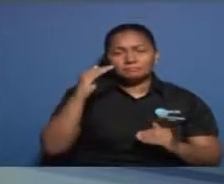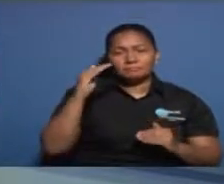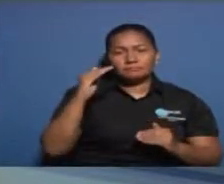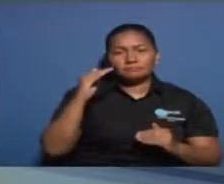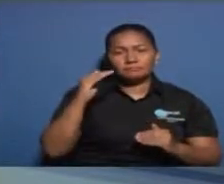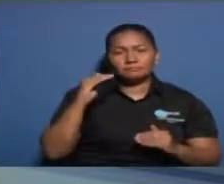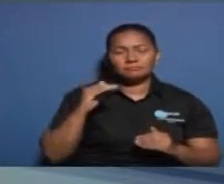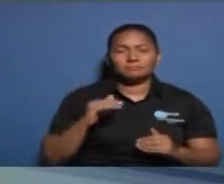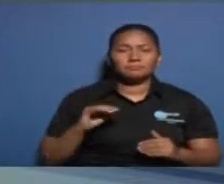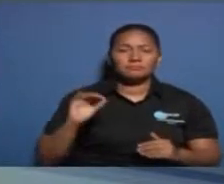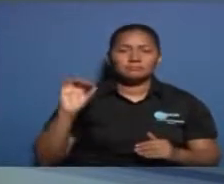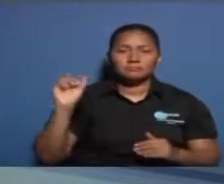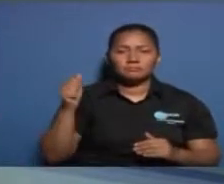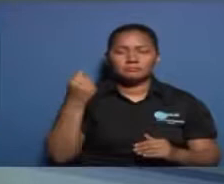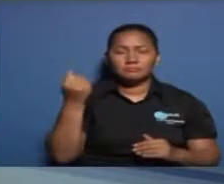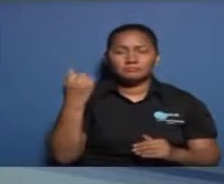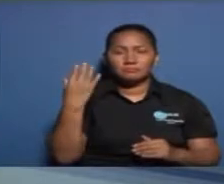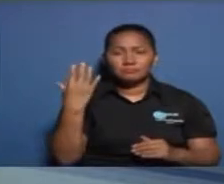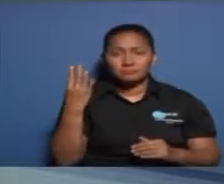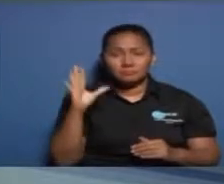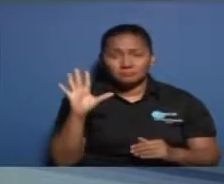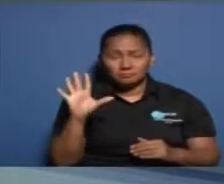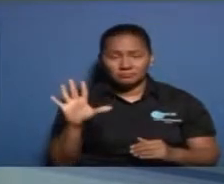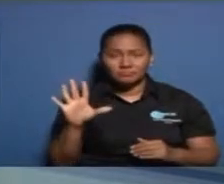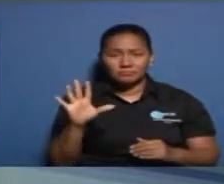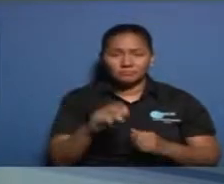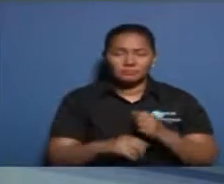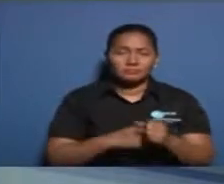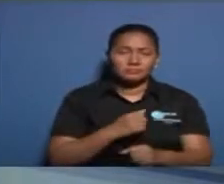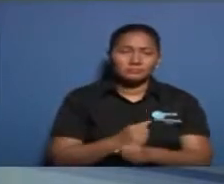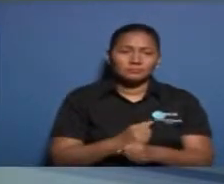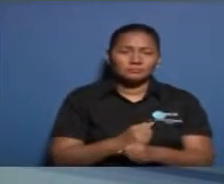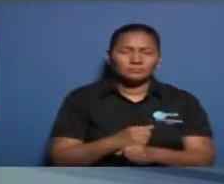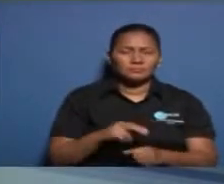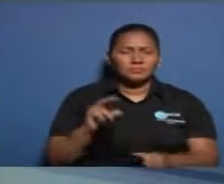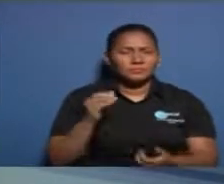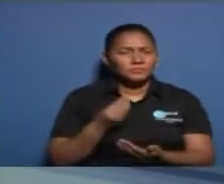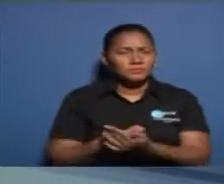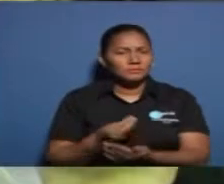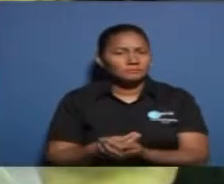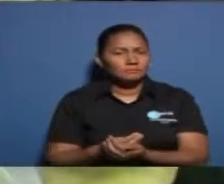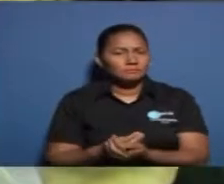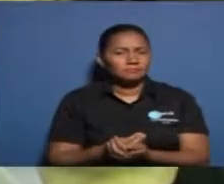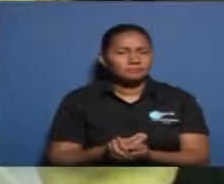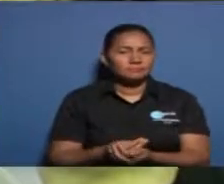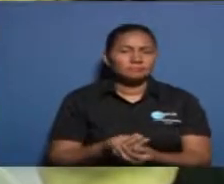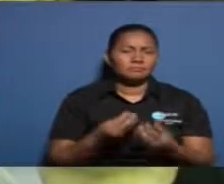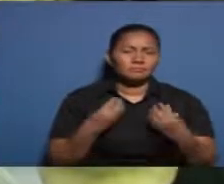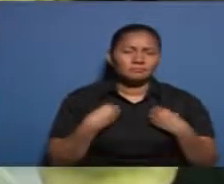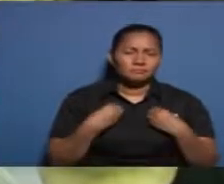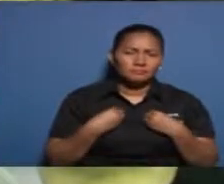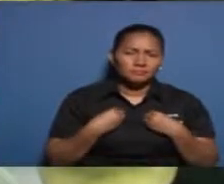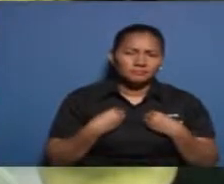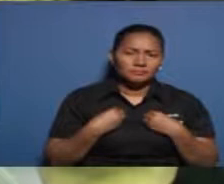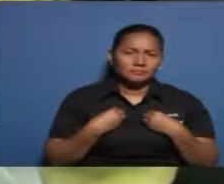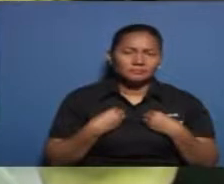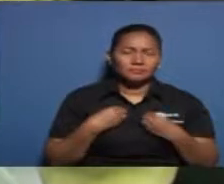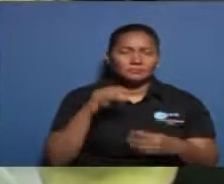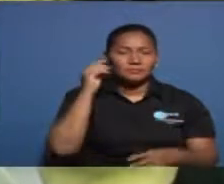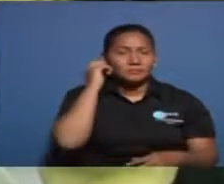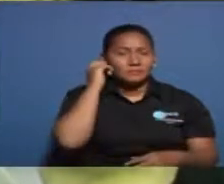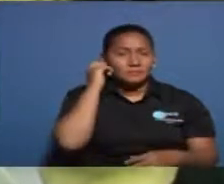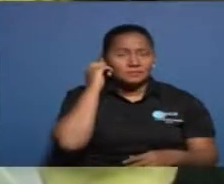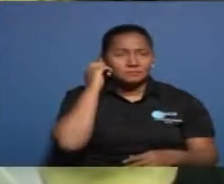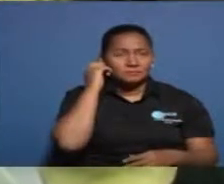propios en el área urbana en el área rural es casi cerca del 40% las mujeres que no tienen